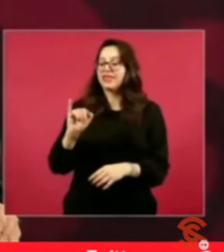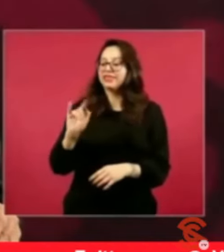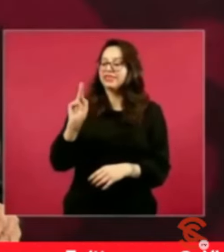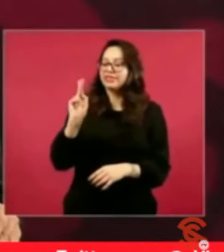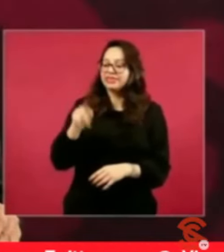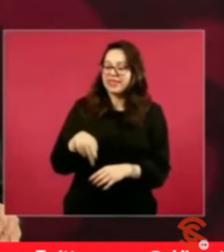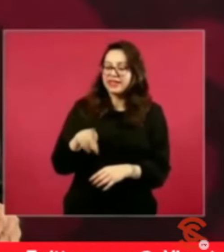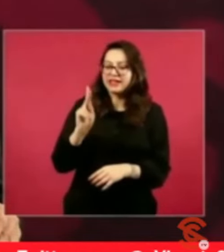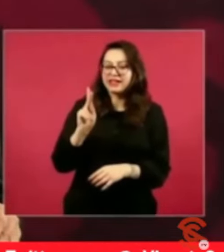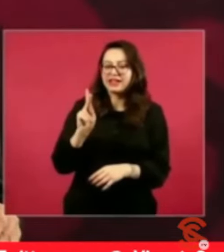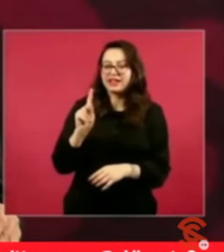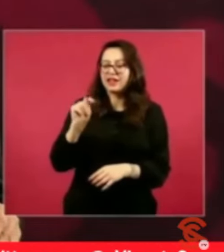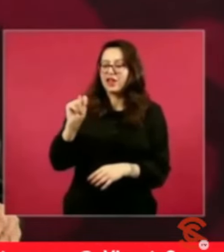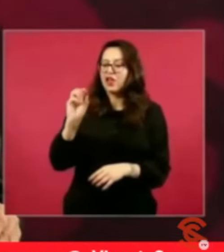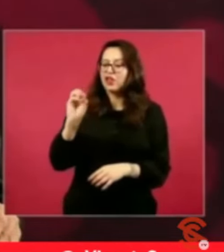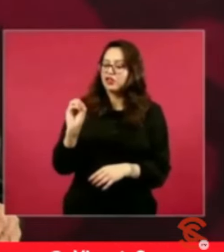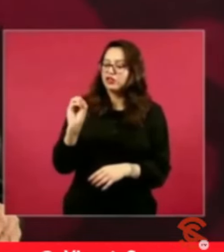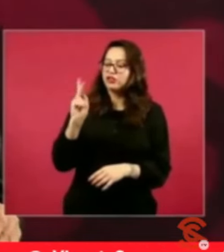tic